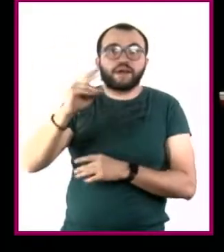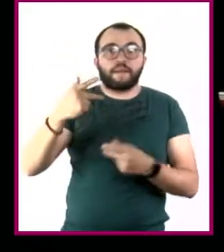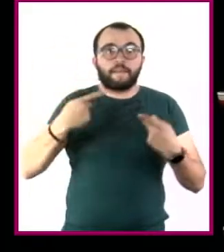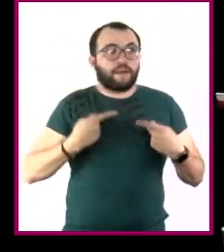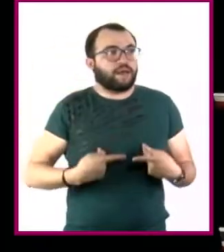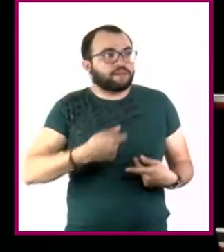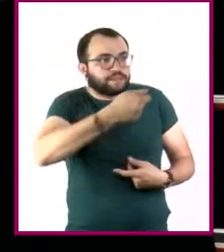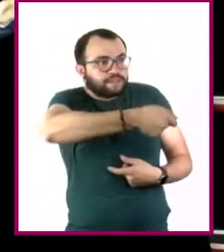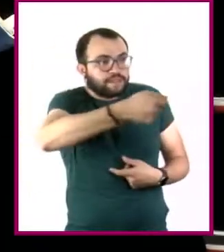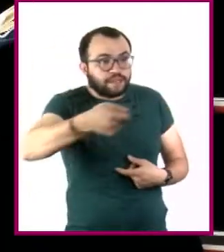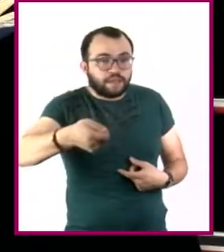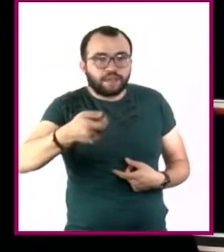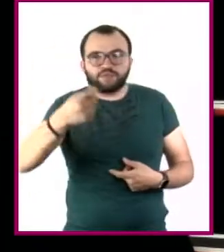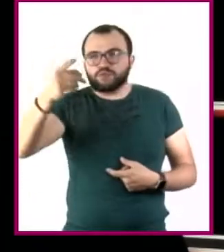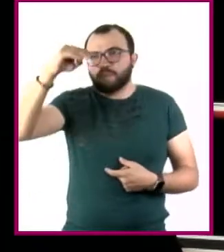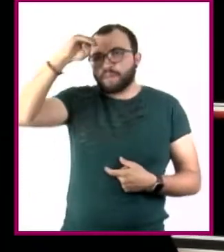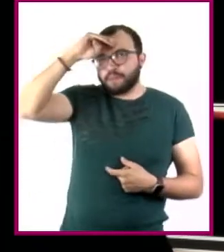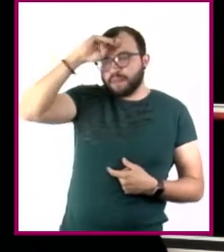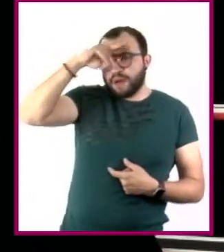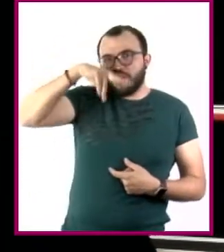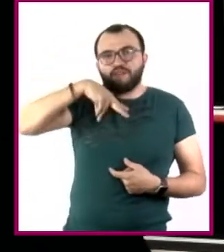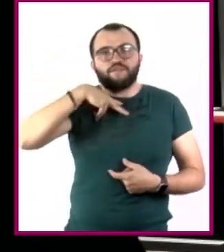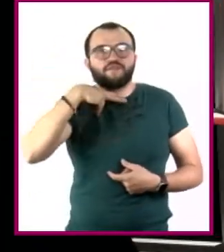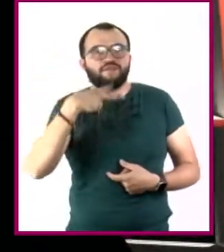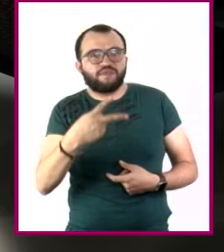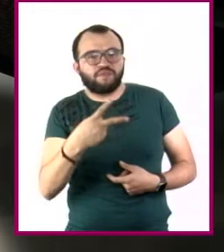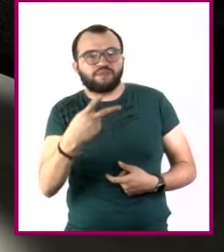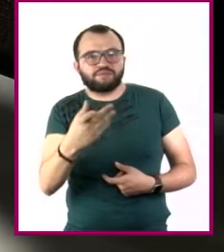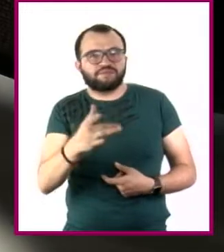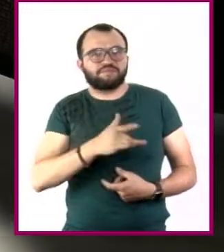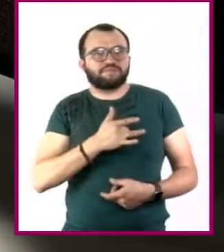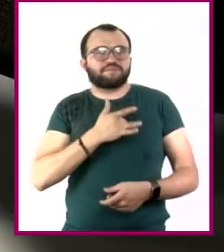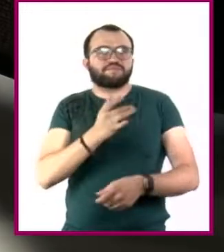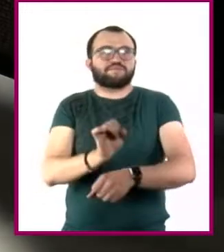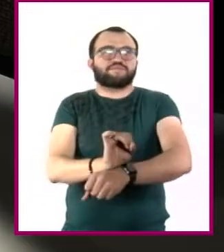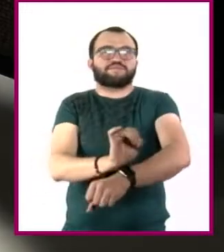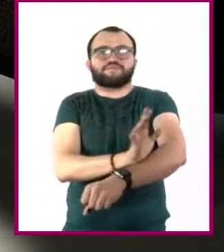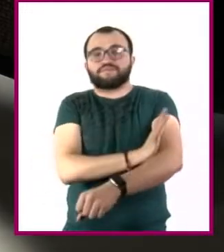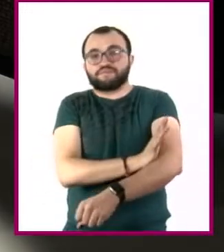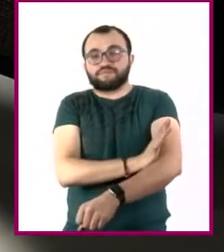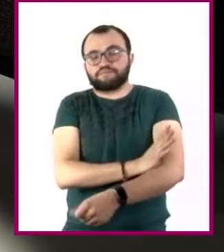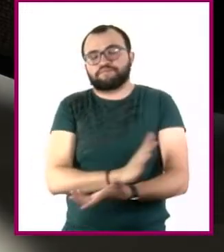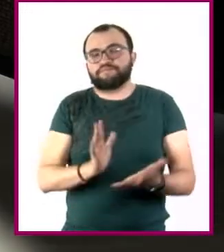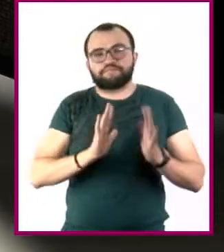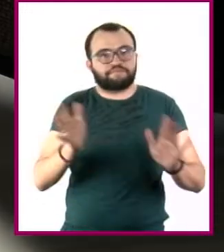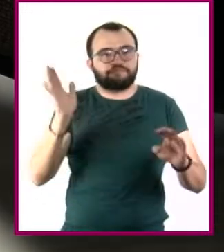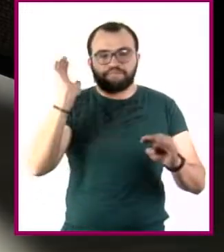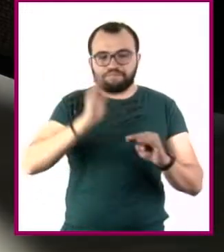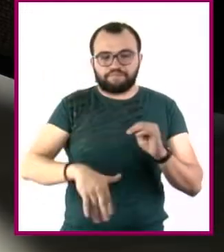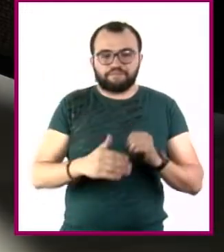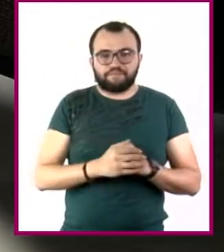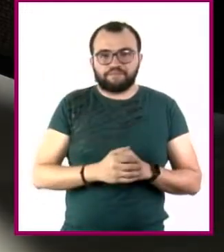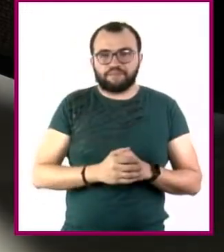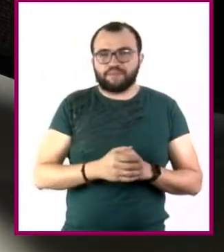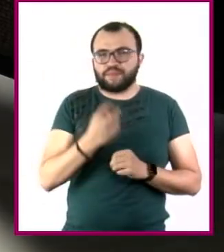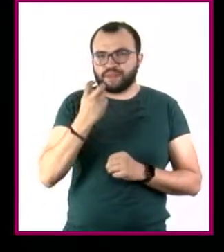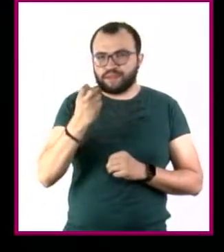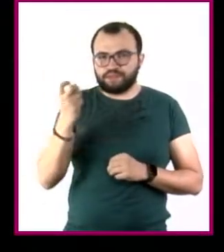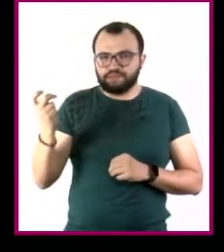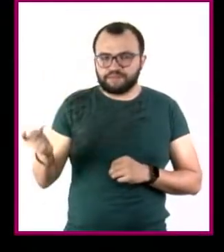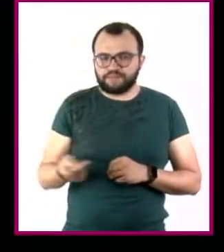tus pensamientos, tu voz, tu estado de ánimo. Pues ya acabamos. Ante la